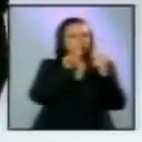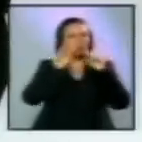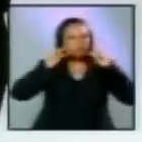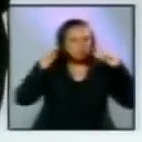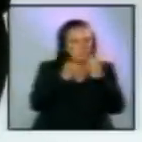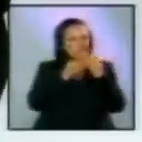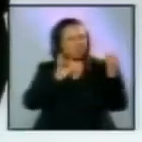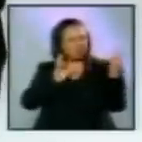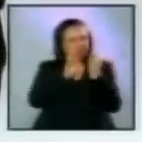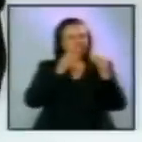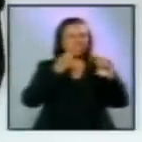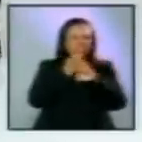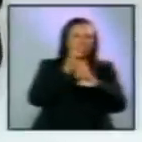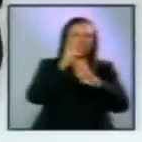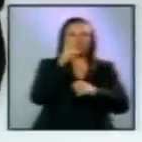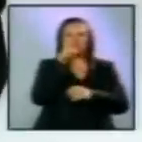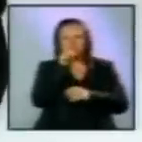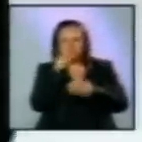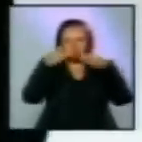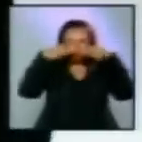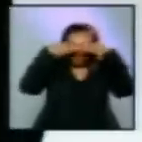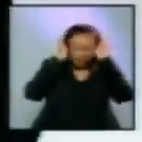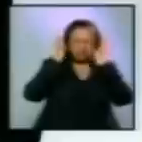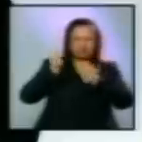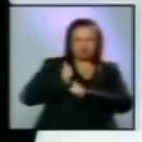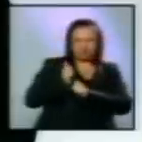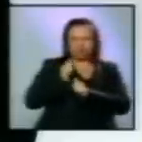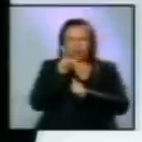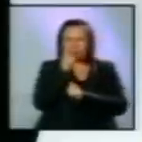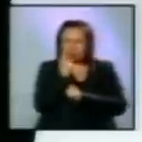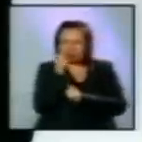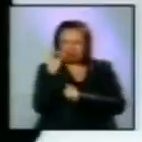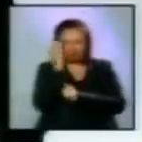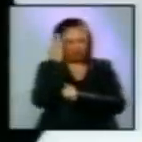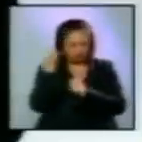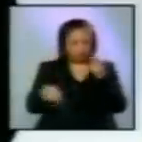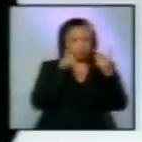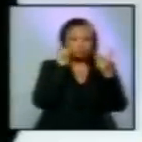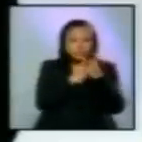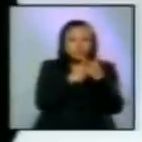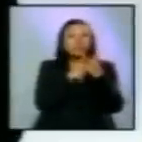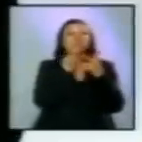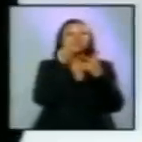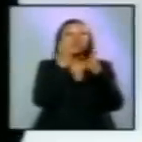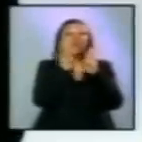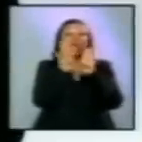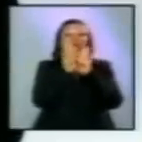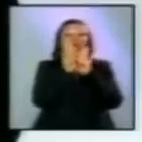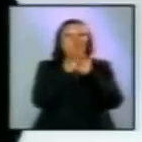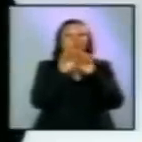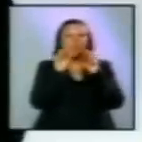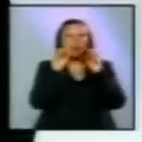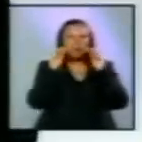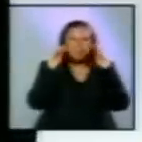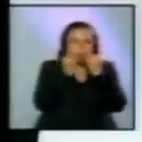la fuerza del Estado, Fuerzas Armadas, la Marina y la Policía Federal. Y la segunda estrategia es el combate a la delincuencia local,